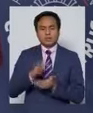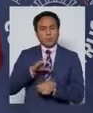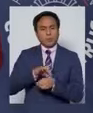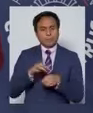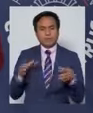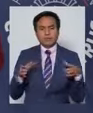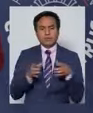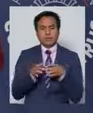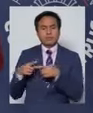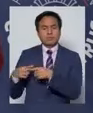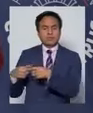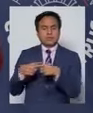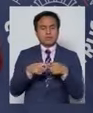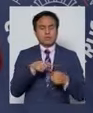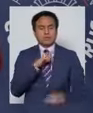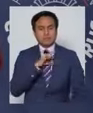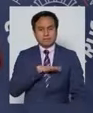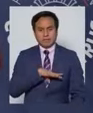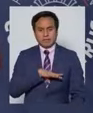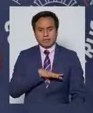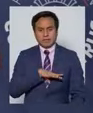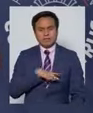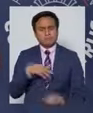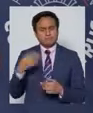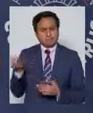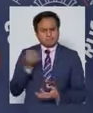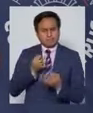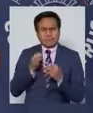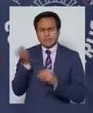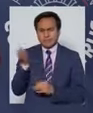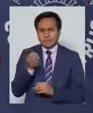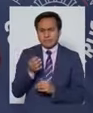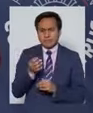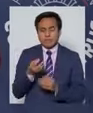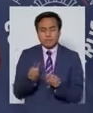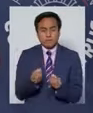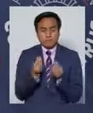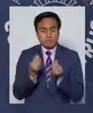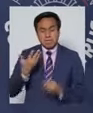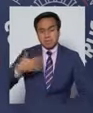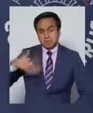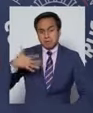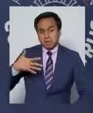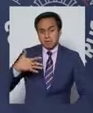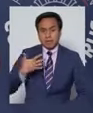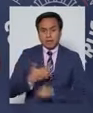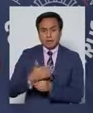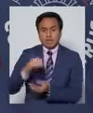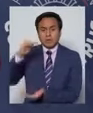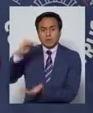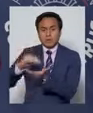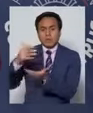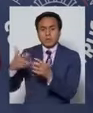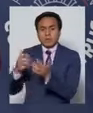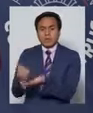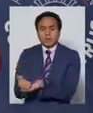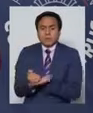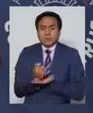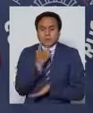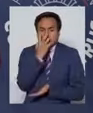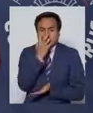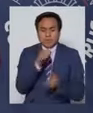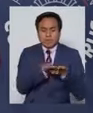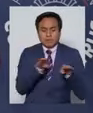Médico y la Sociedad Chilena de Medicina Intensiva han señalado que si bien es importante la llegada de ventiladores y el aumento de las camas